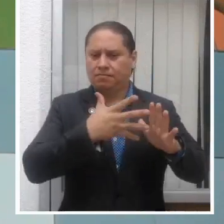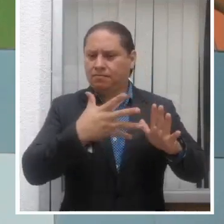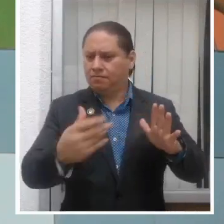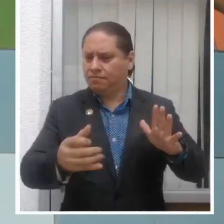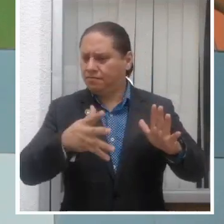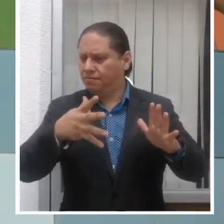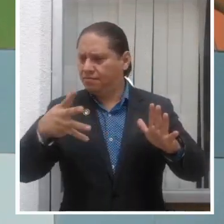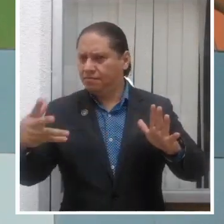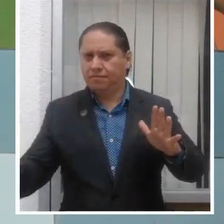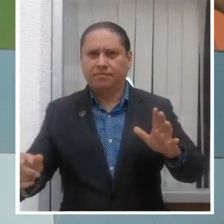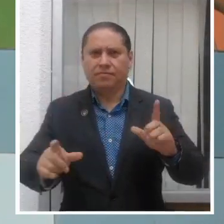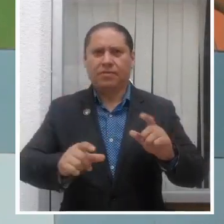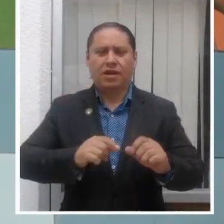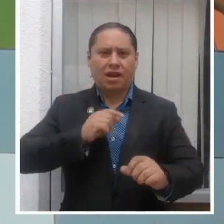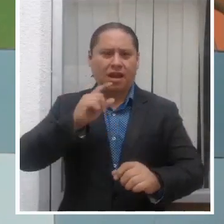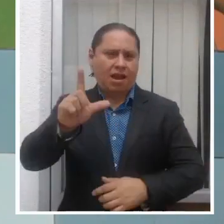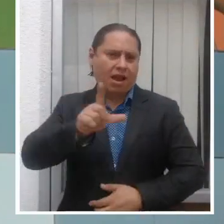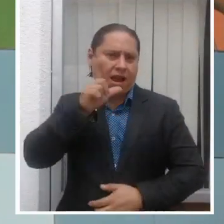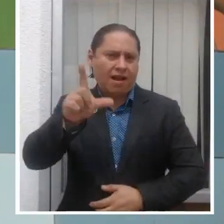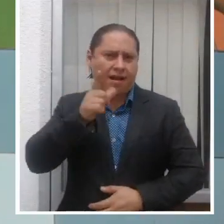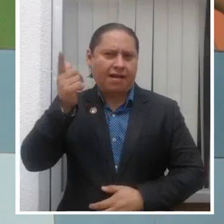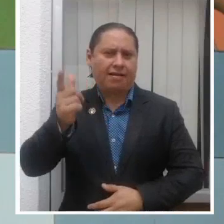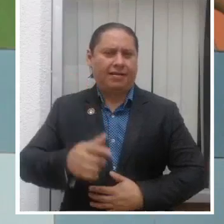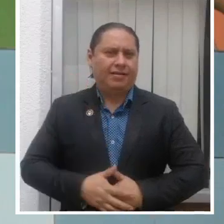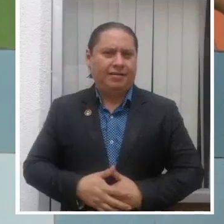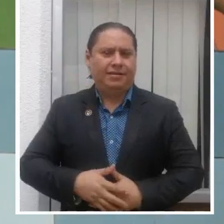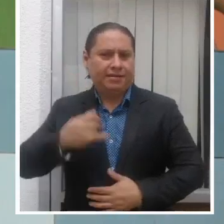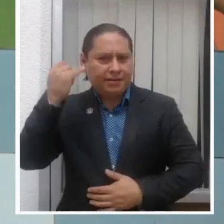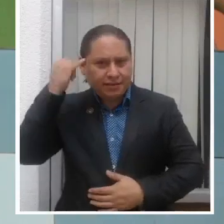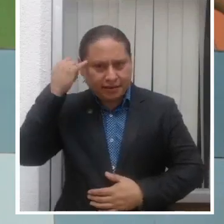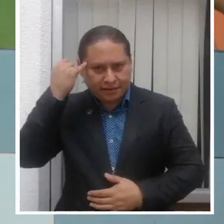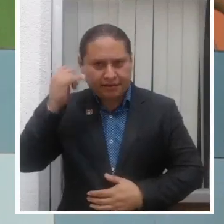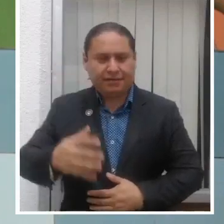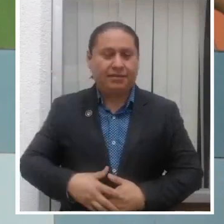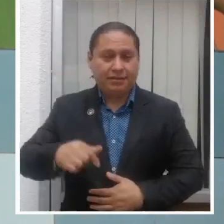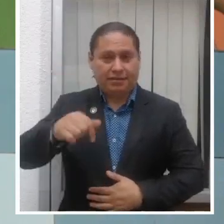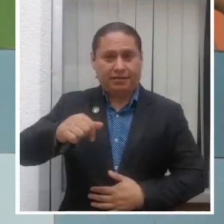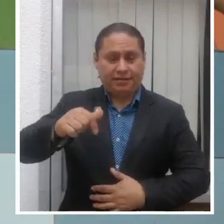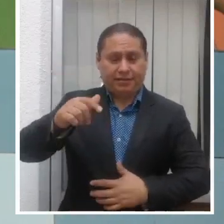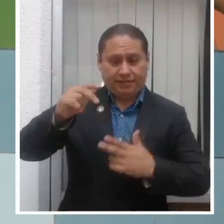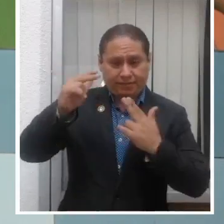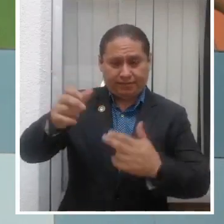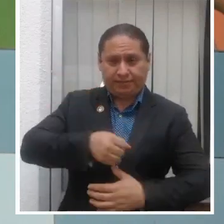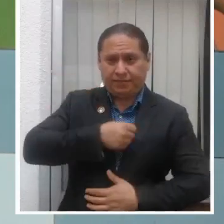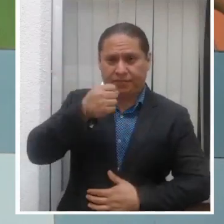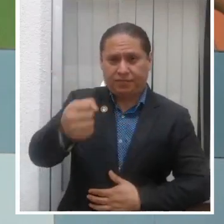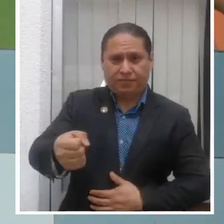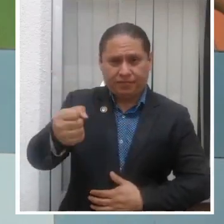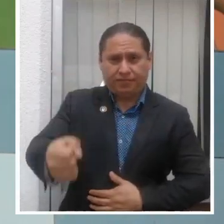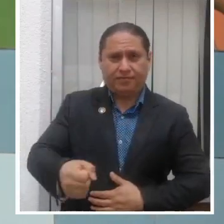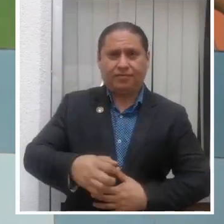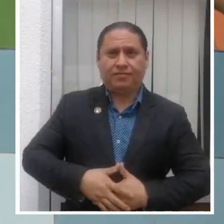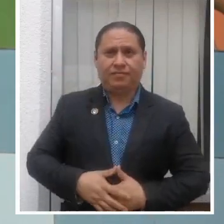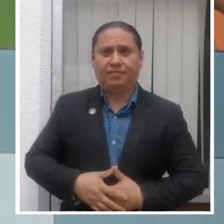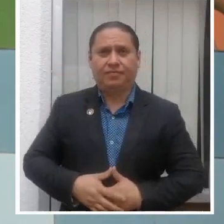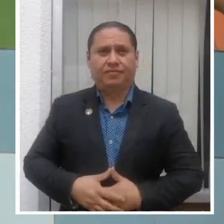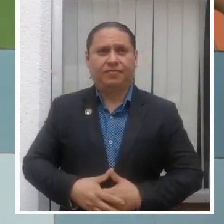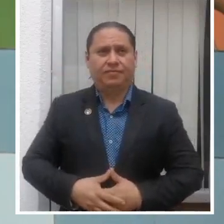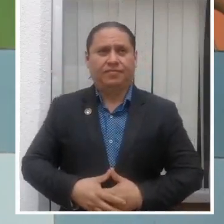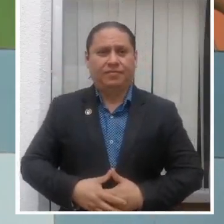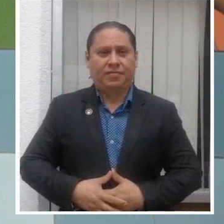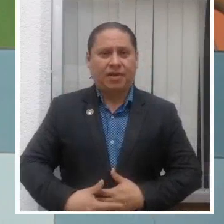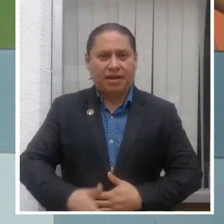lenguas indígenas. Para mí es un honor estar aquí, saludar a la mesa de presidio,